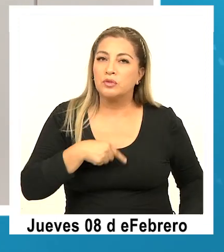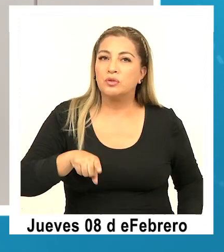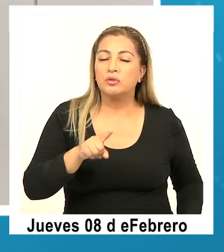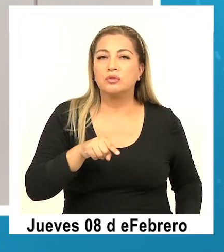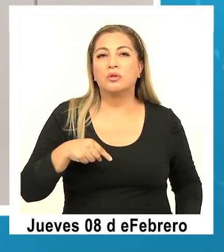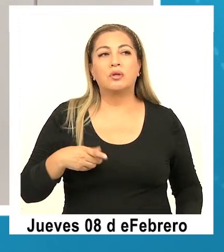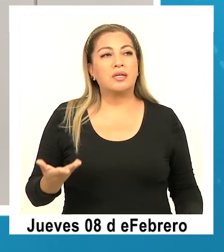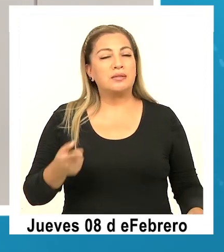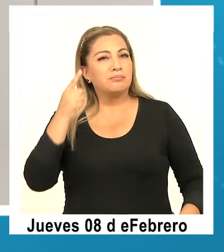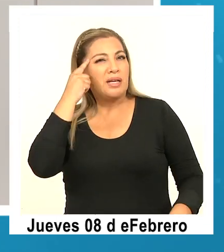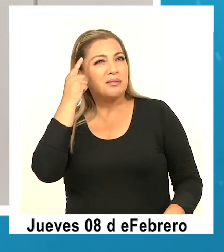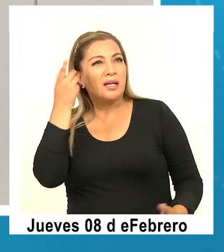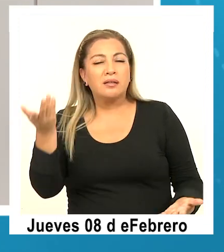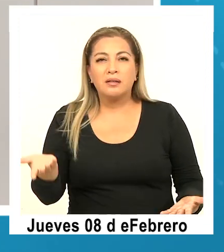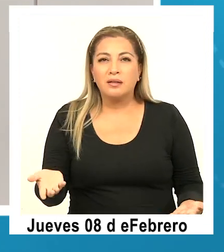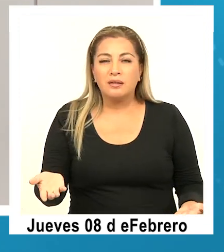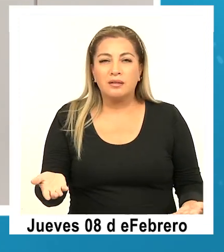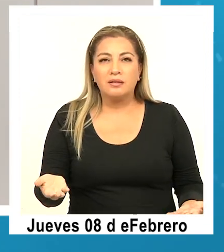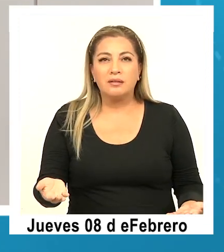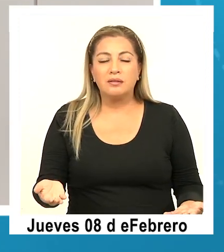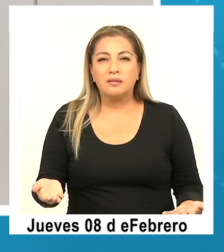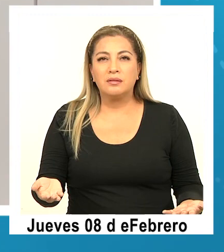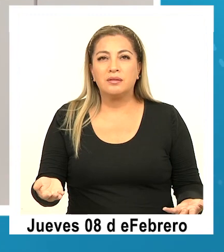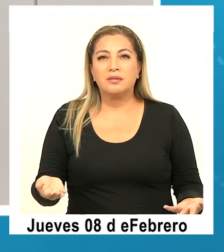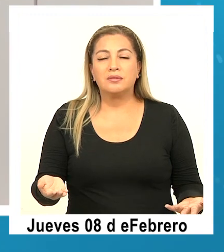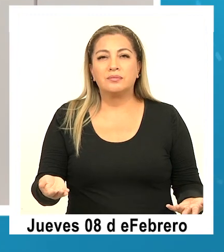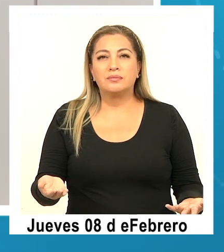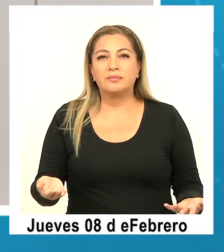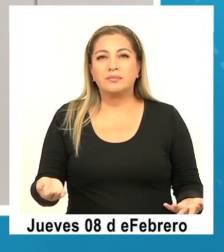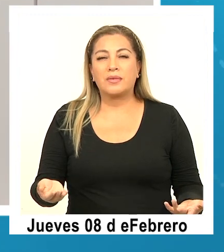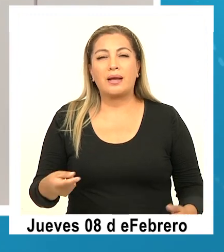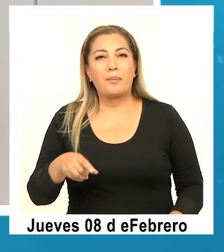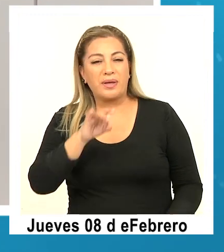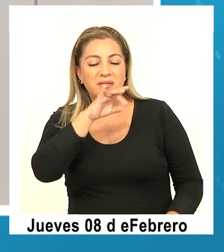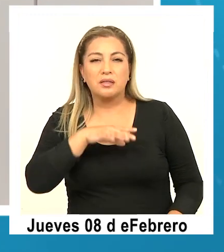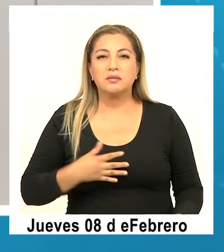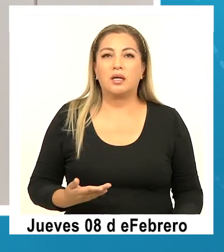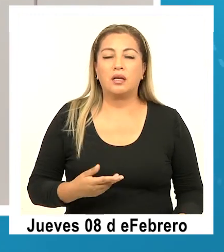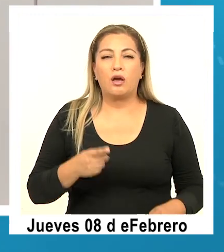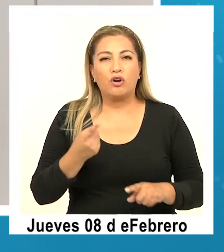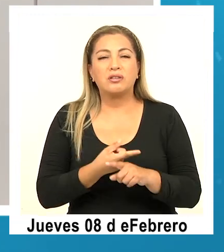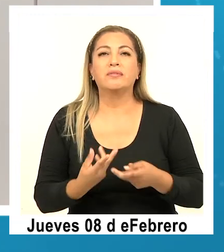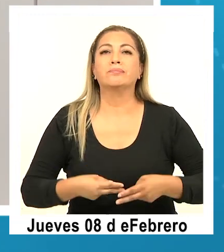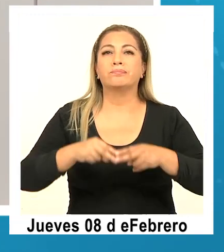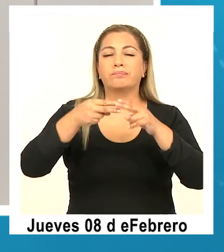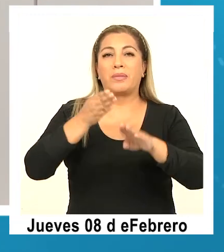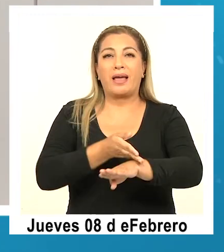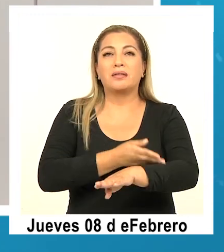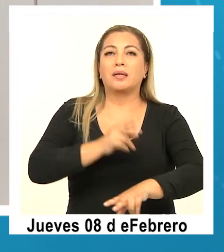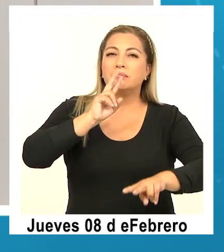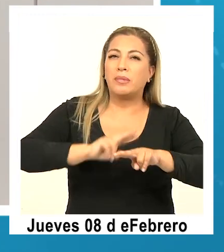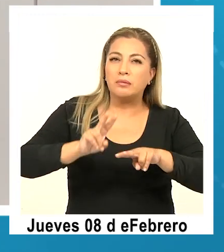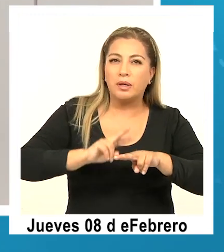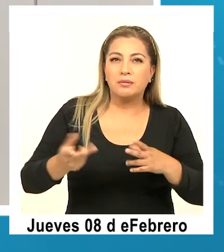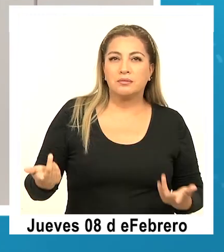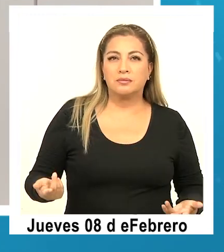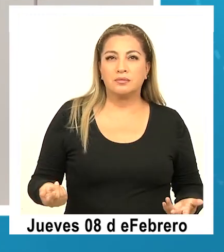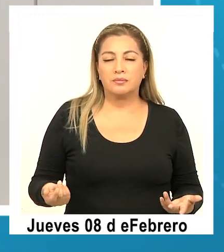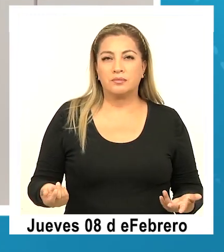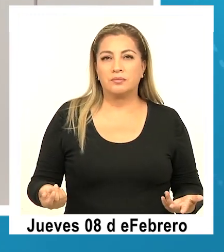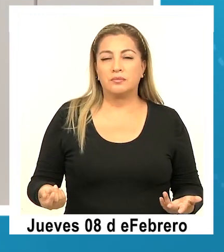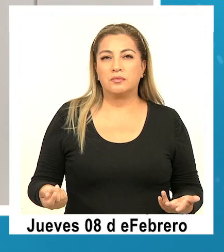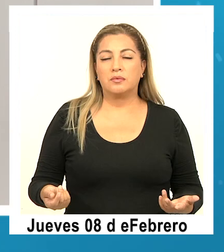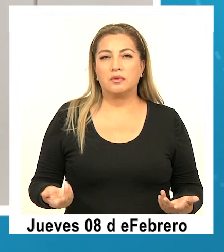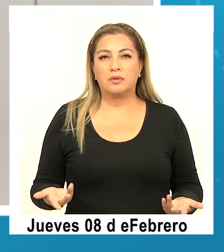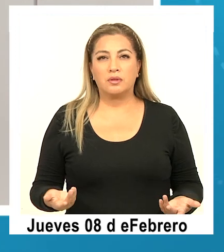tenemos que empezar a pensar con mayor resiliencia nuestro país, en la construcción, en la preparación, en cómo nos